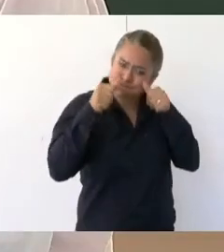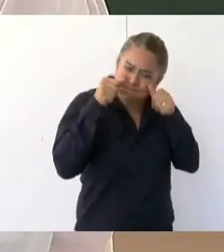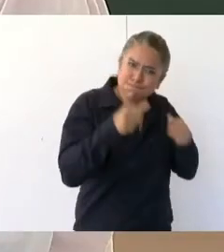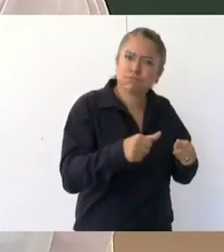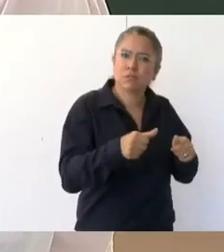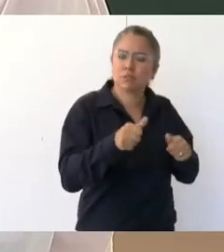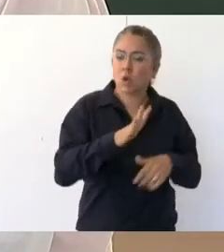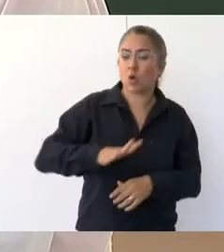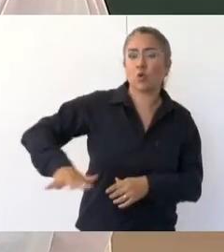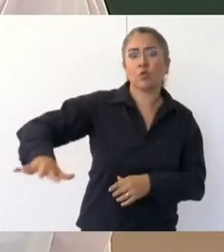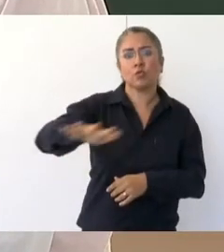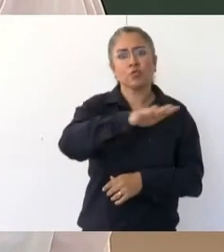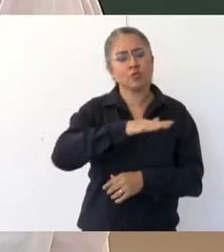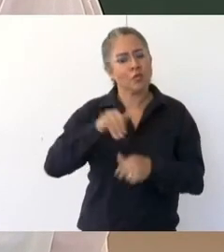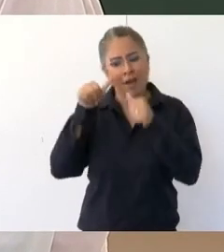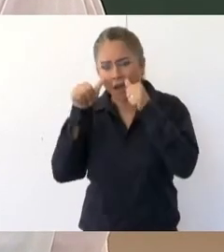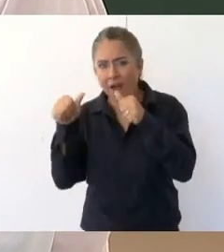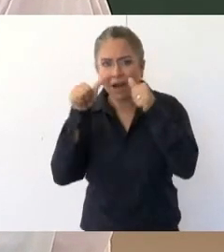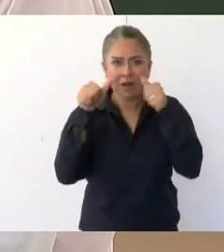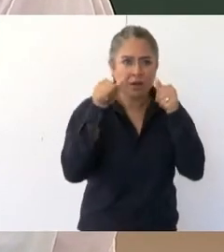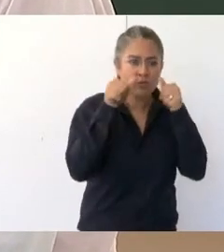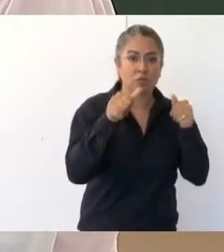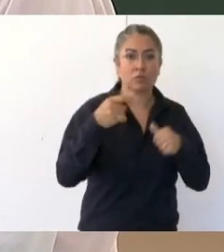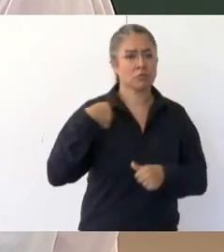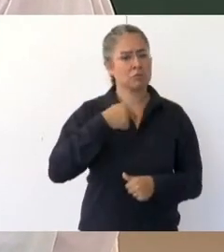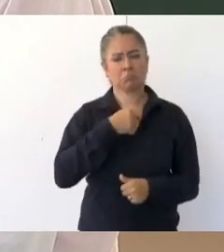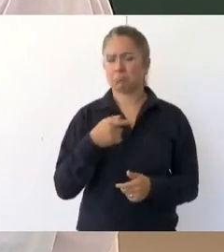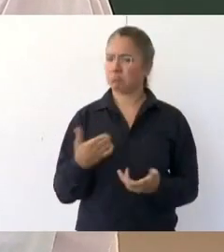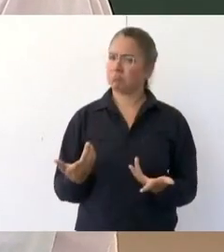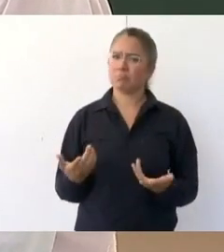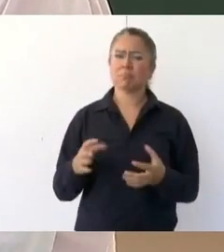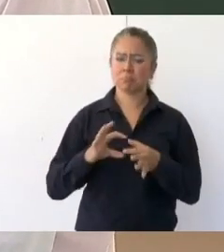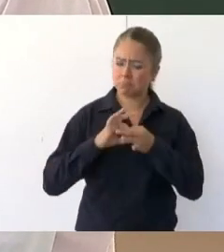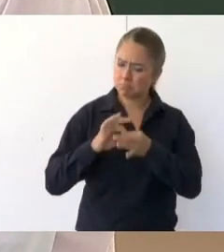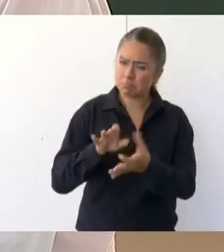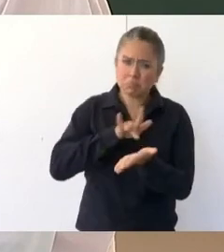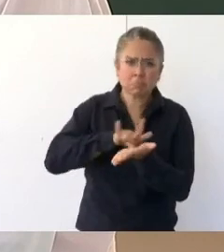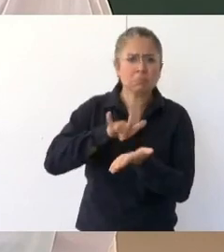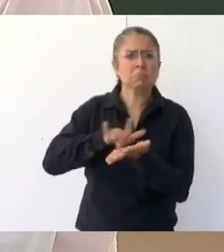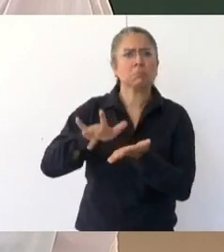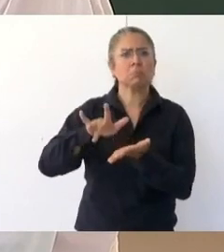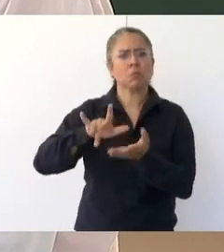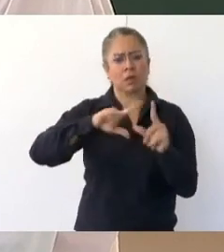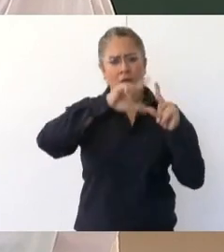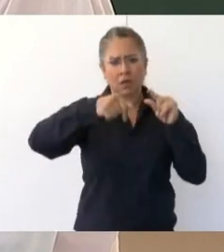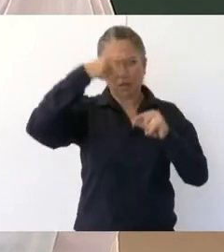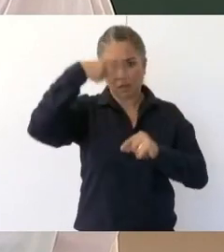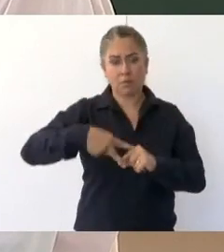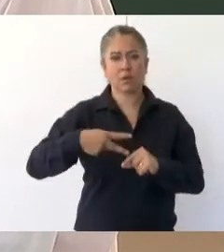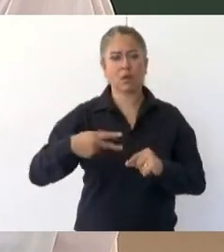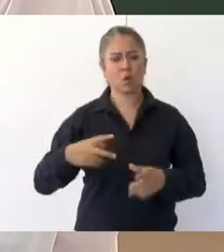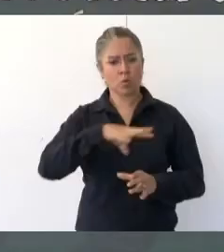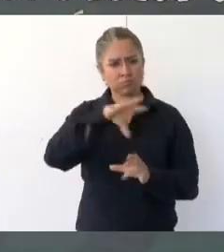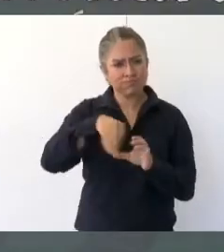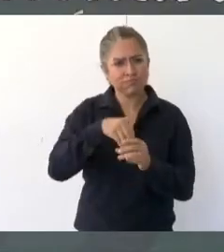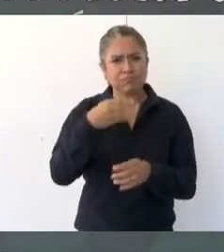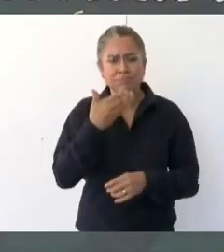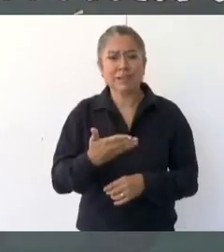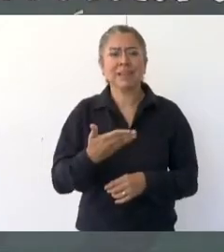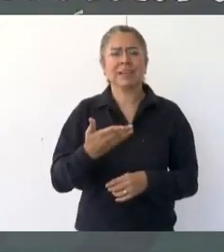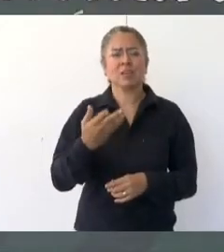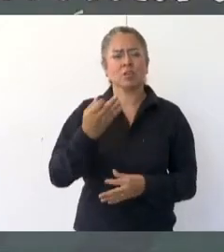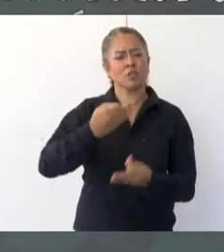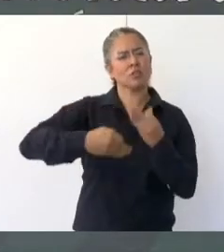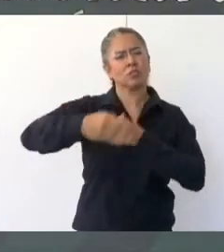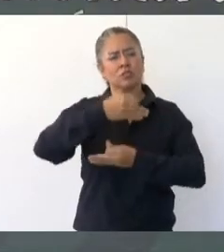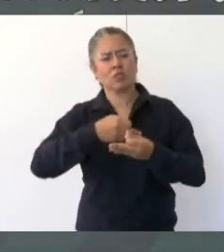Seguiremos trabajando para consolidar un proyecto de nación incluyente, donde el manejo ordenado y transparente del agua